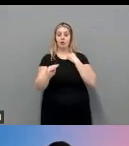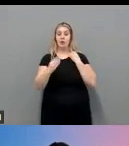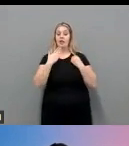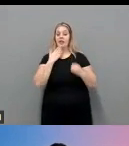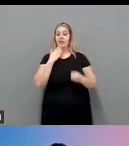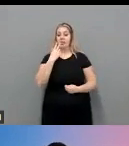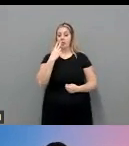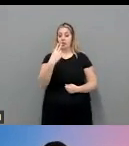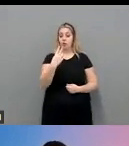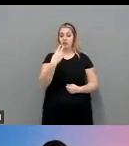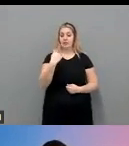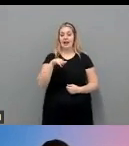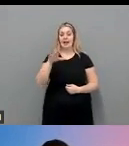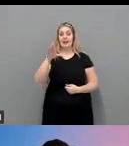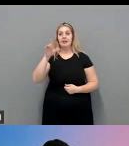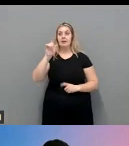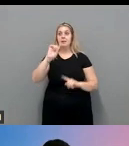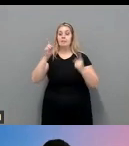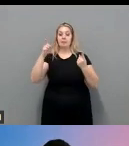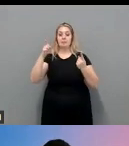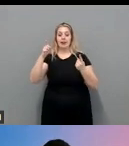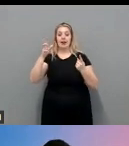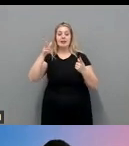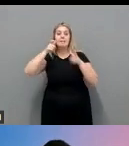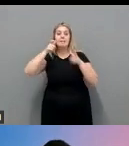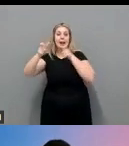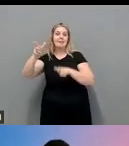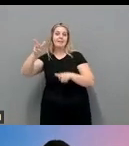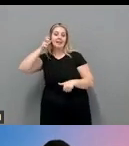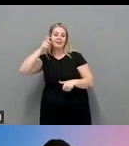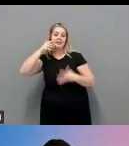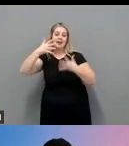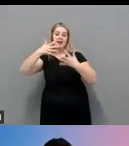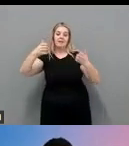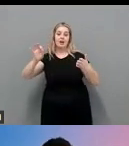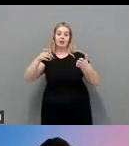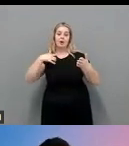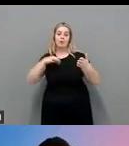ya podemos escuchar esas primeras palabras, frases o incluso